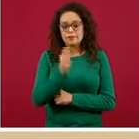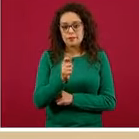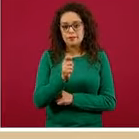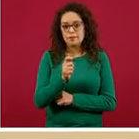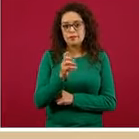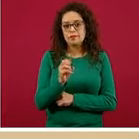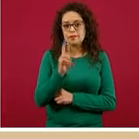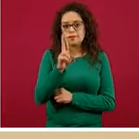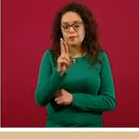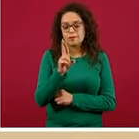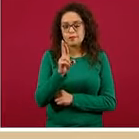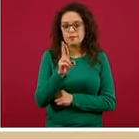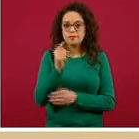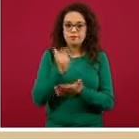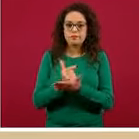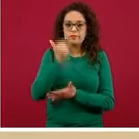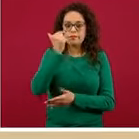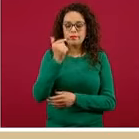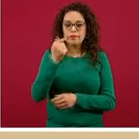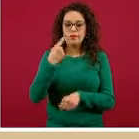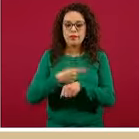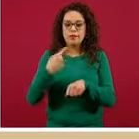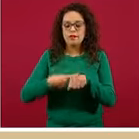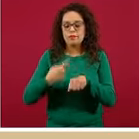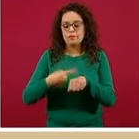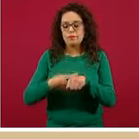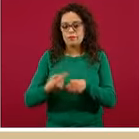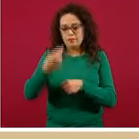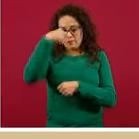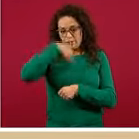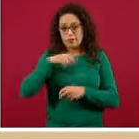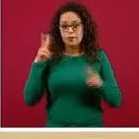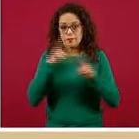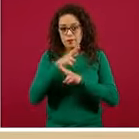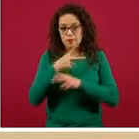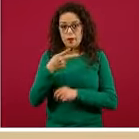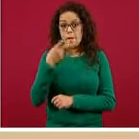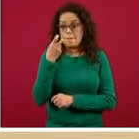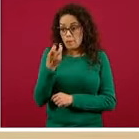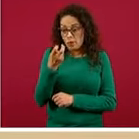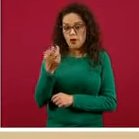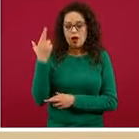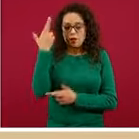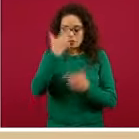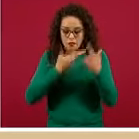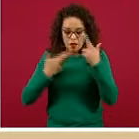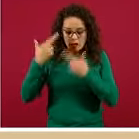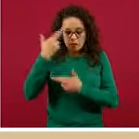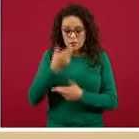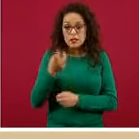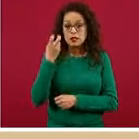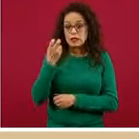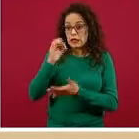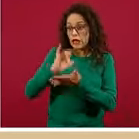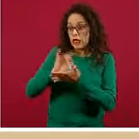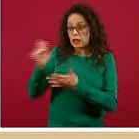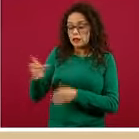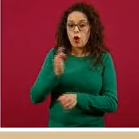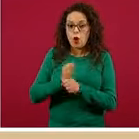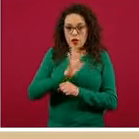respiratorias agudas. Pero entonces, al ingresar al protocolo de estudio, podemos hasta este momento saber que de ese poco